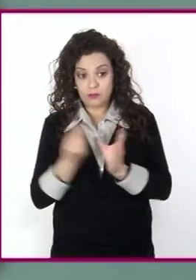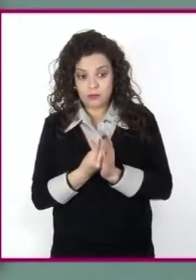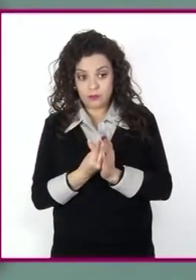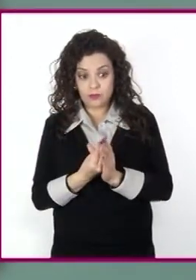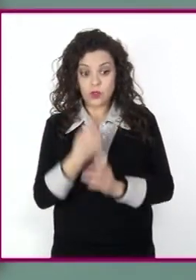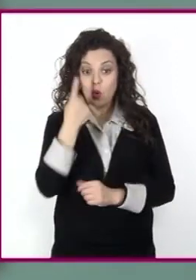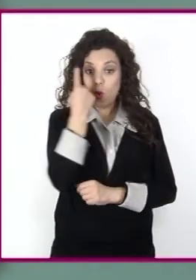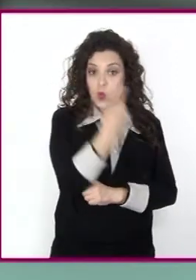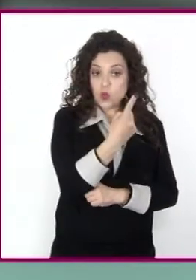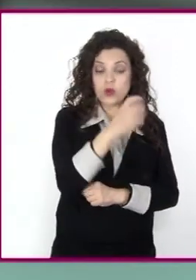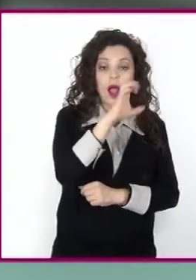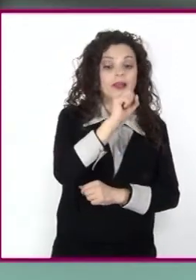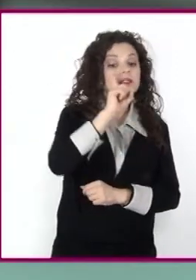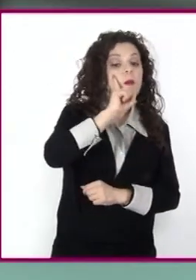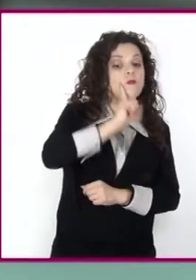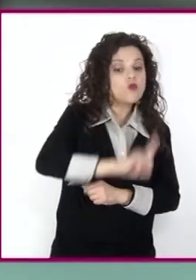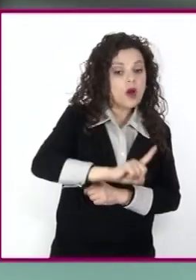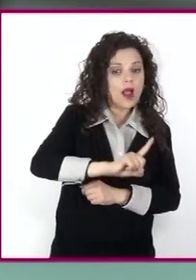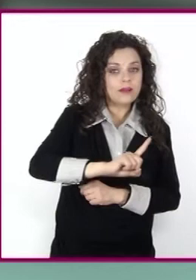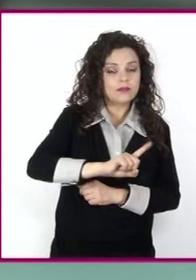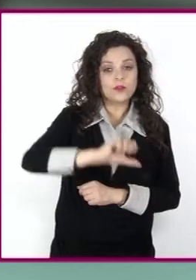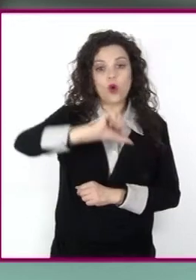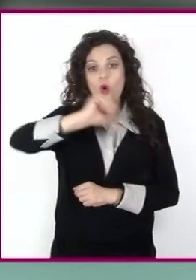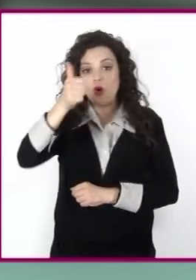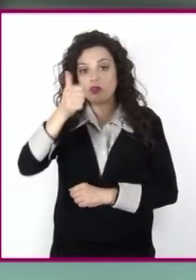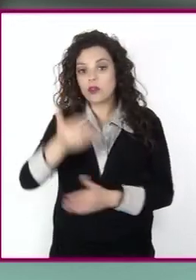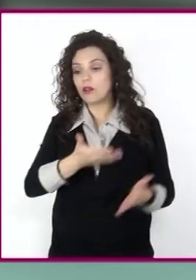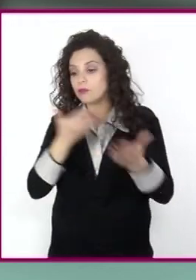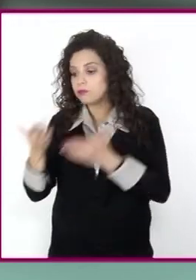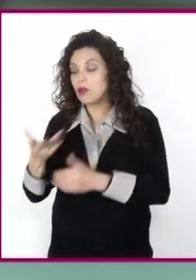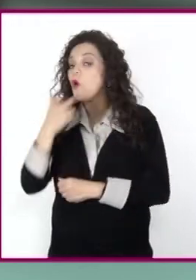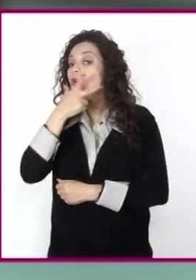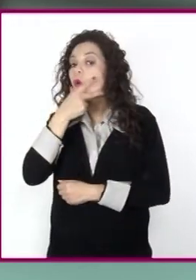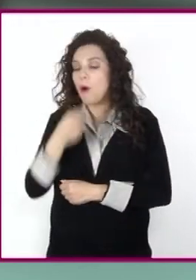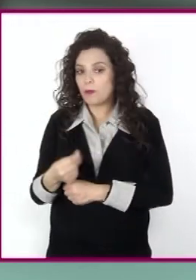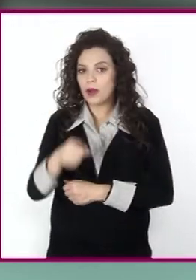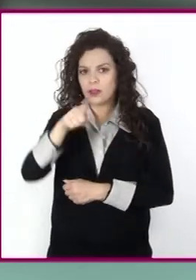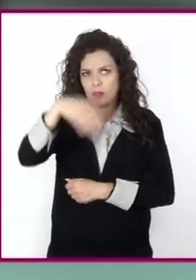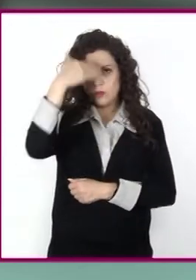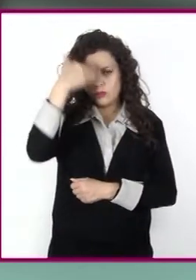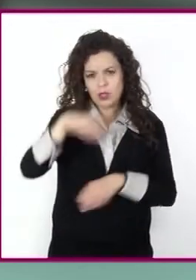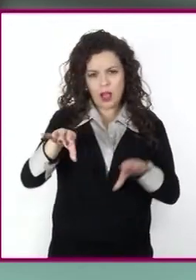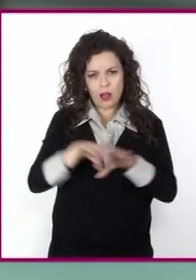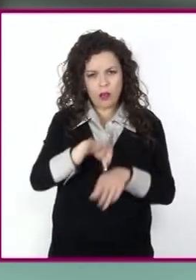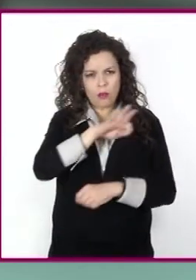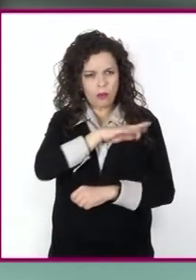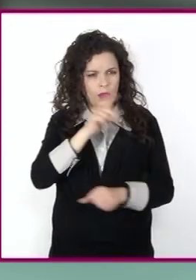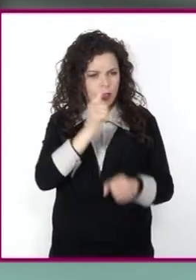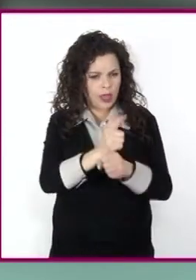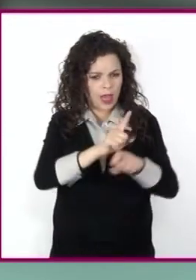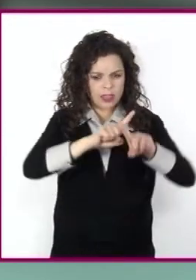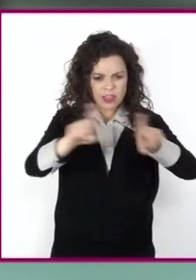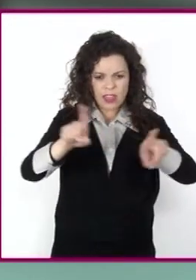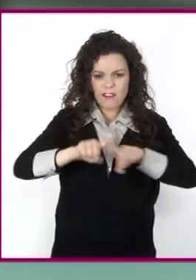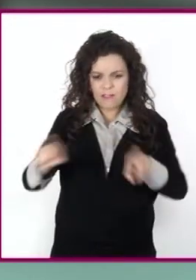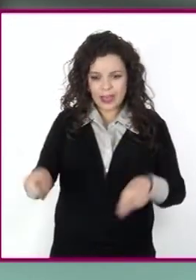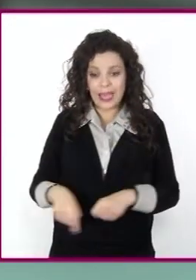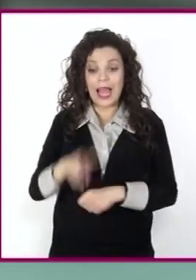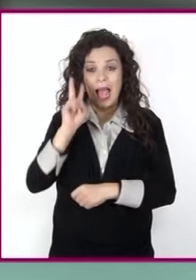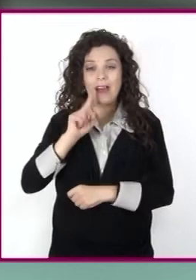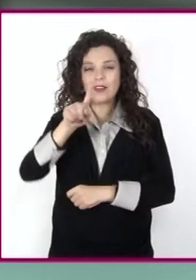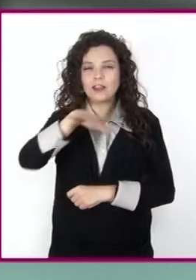corresponde al sexo femenino y el otro al masculino. ¿Saben cómo podemos distinguirlos? Busquen